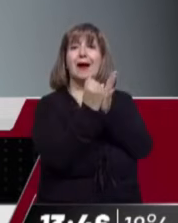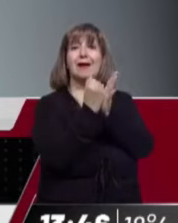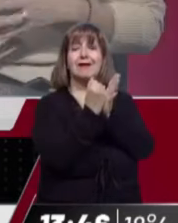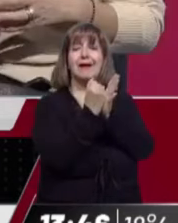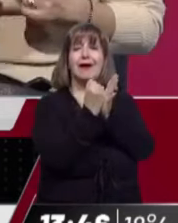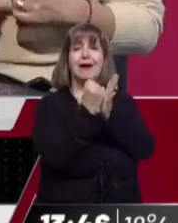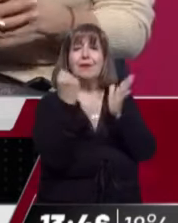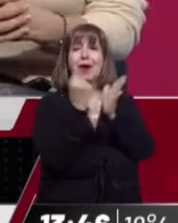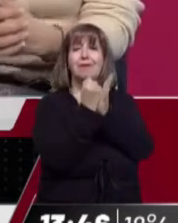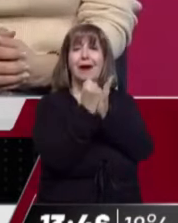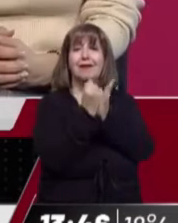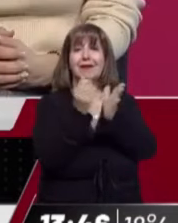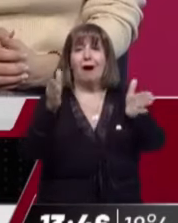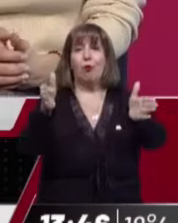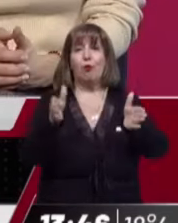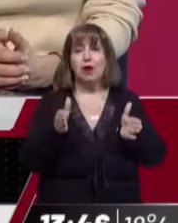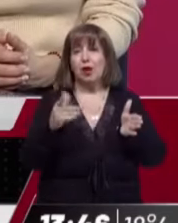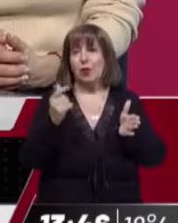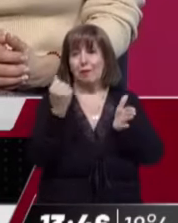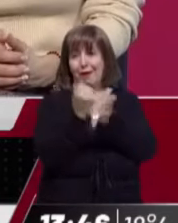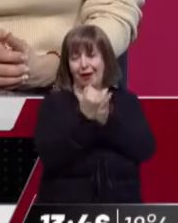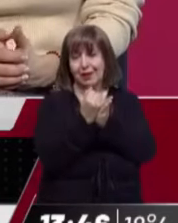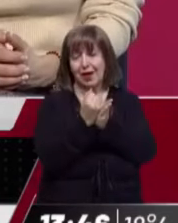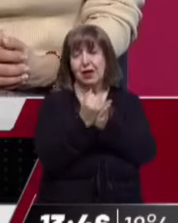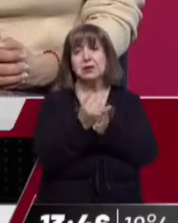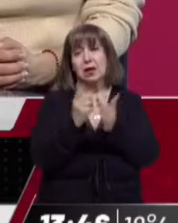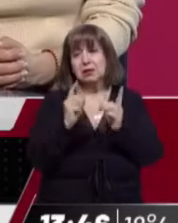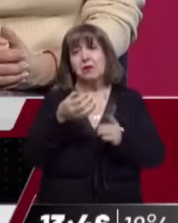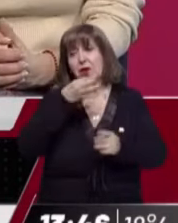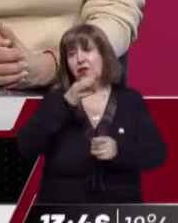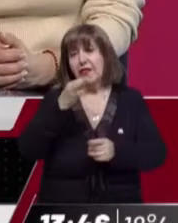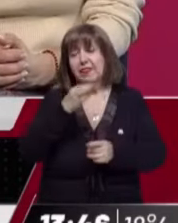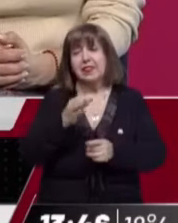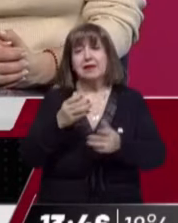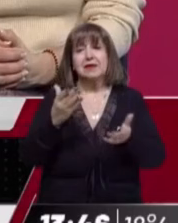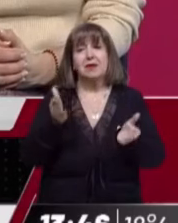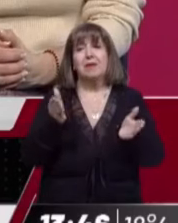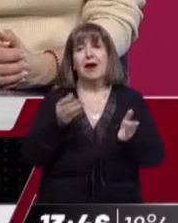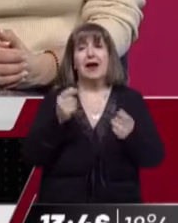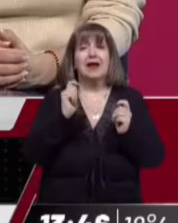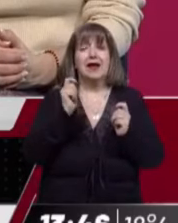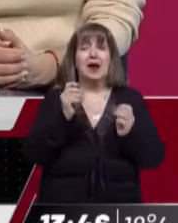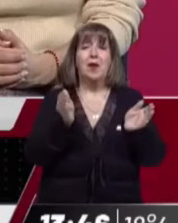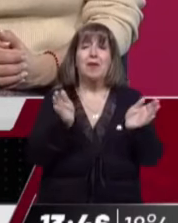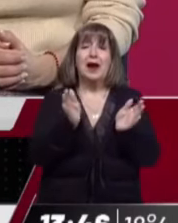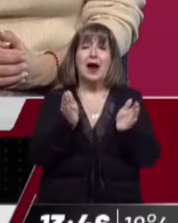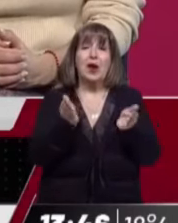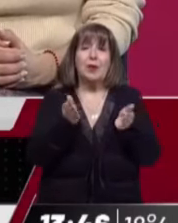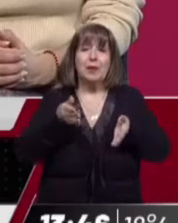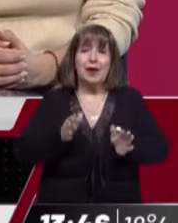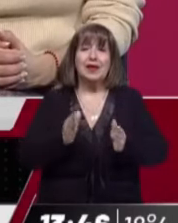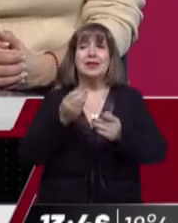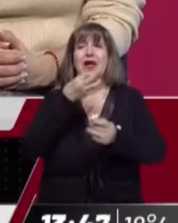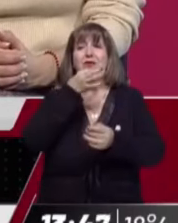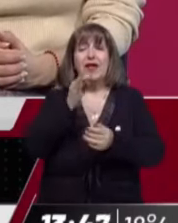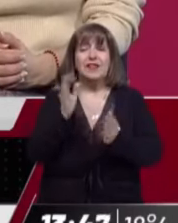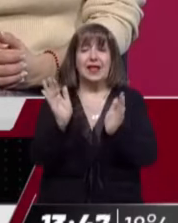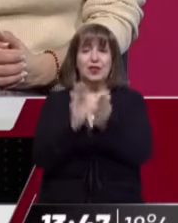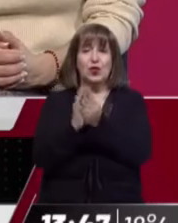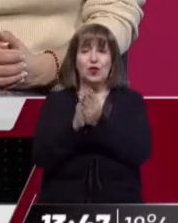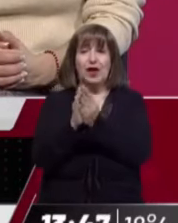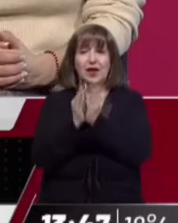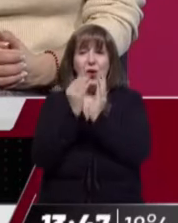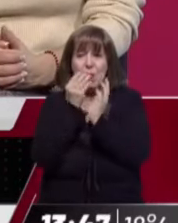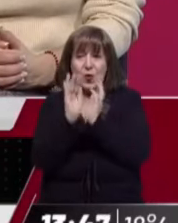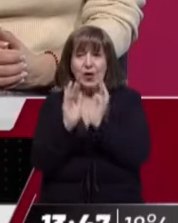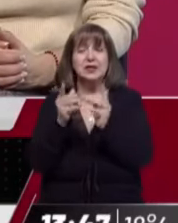cunas bueno eso eso está pasando también venden las cunas destinadas para niños prematuros venden las estufas eh